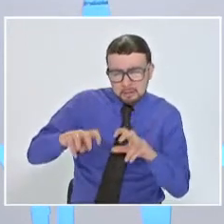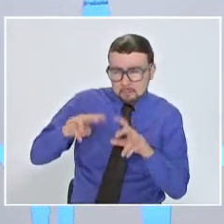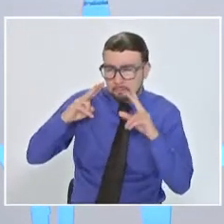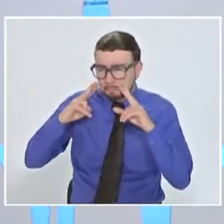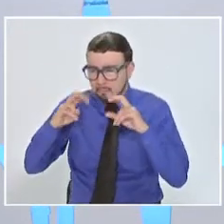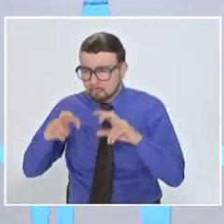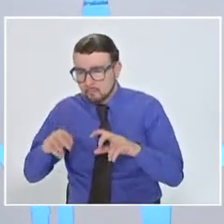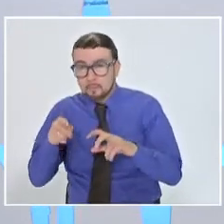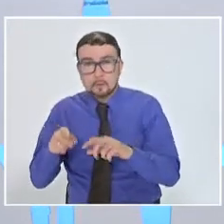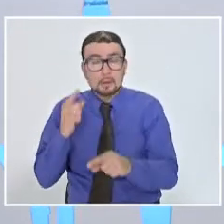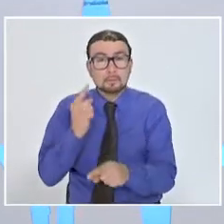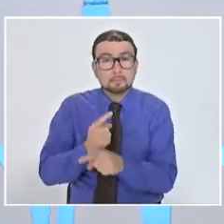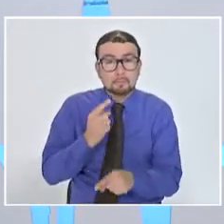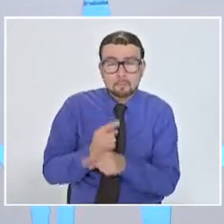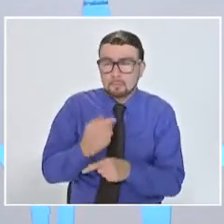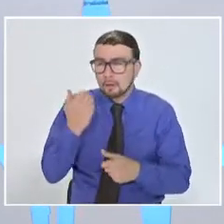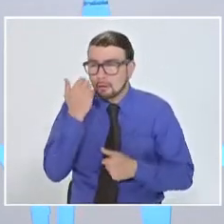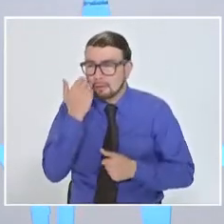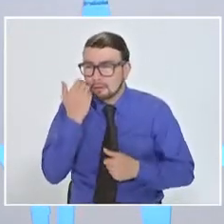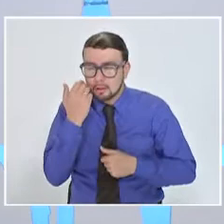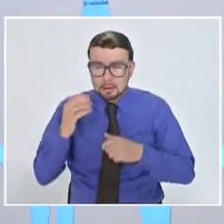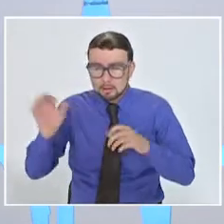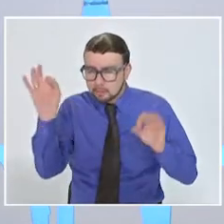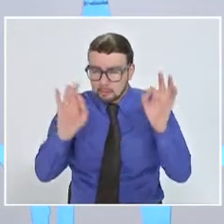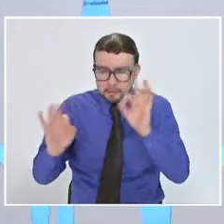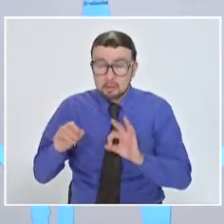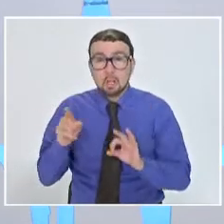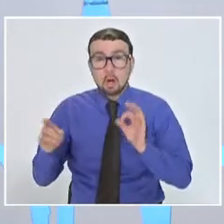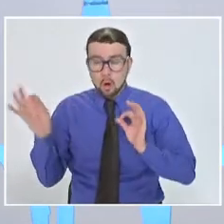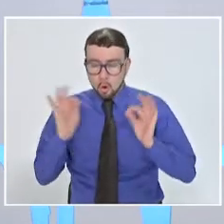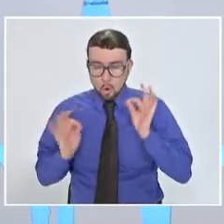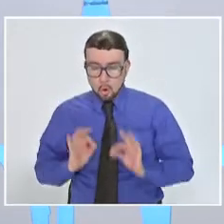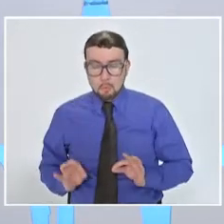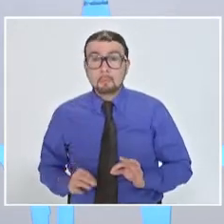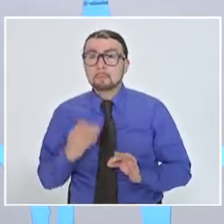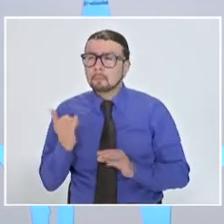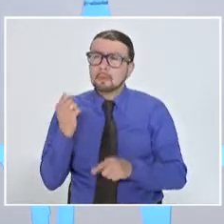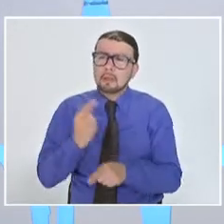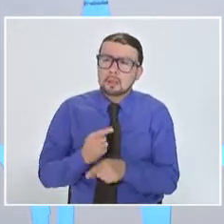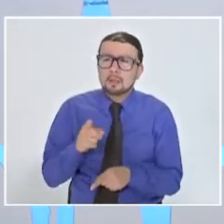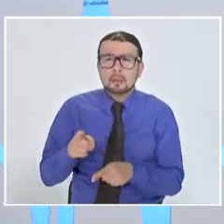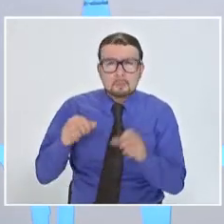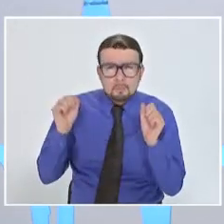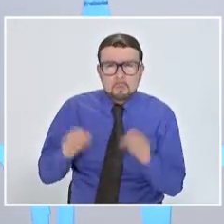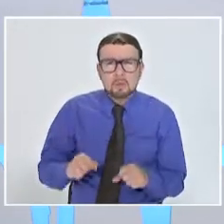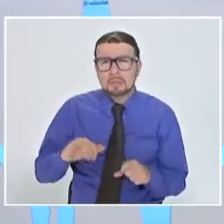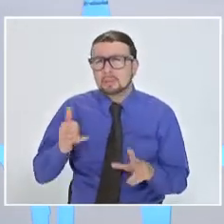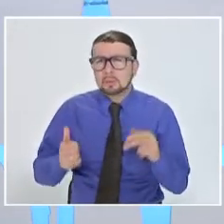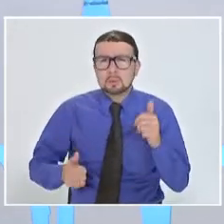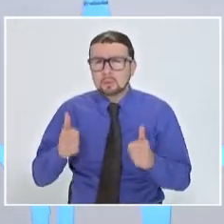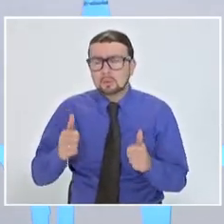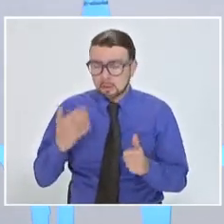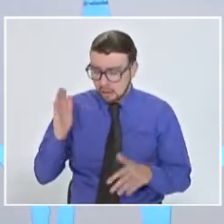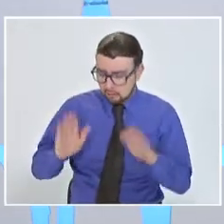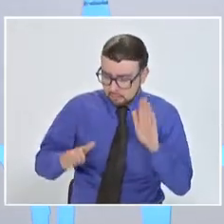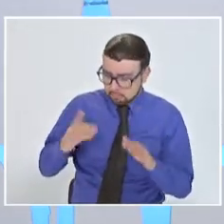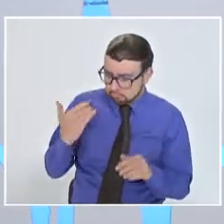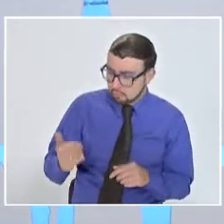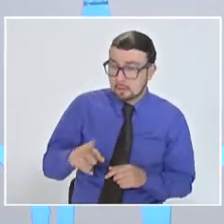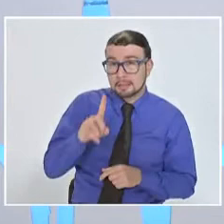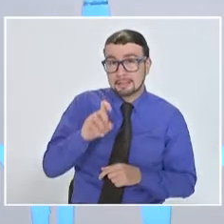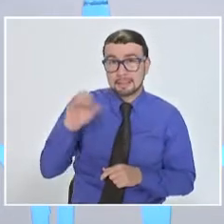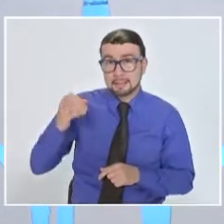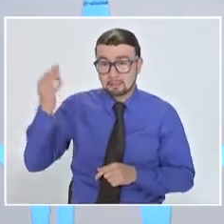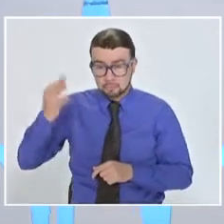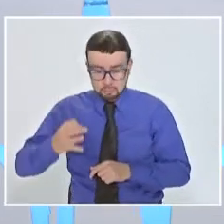patología hematológica, unos receptores hormonales, por ejemplo, y unos marcadores para definir si puede ser, porque la mayoría de veces es más del 60% de